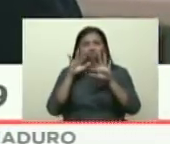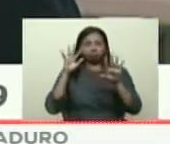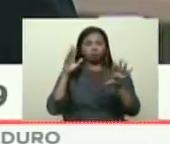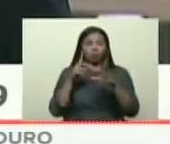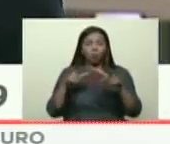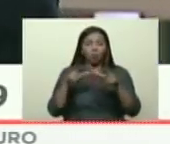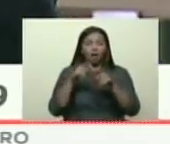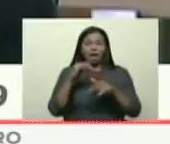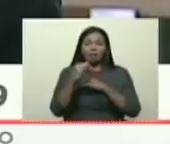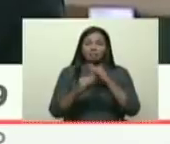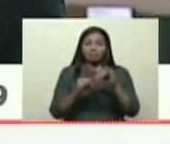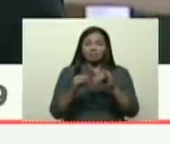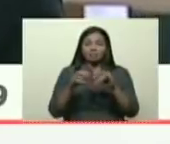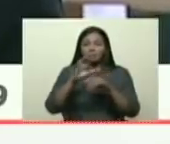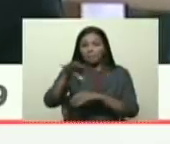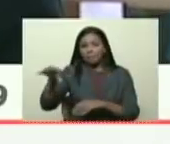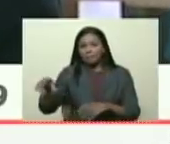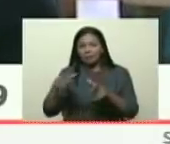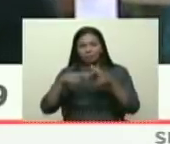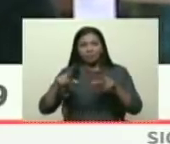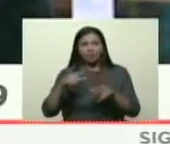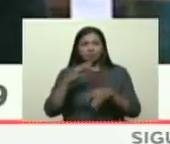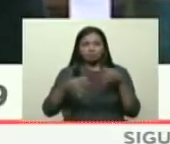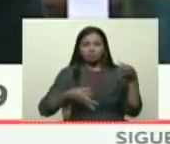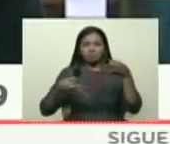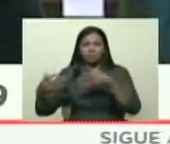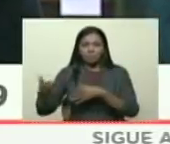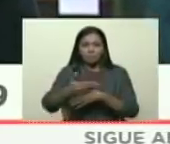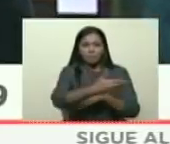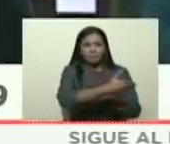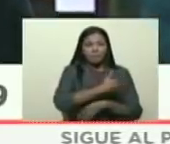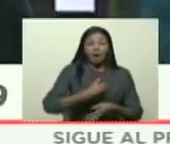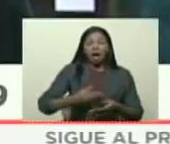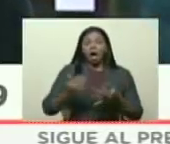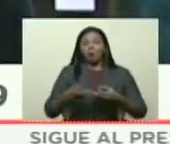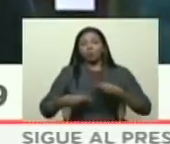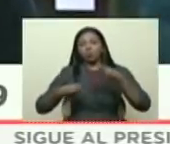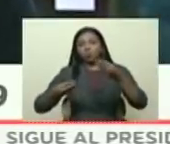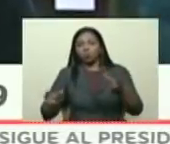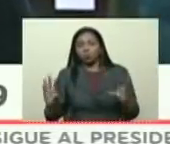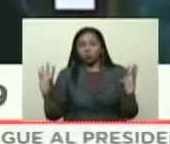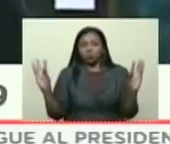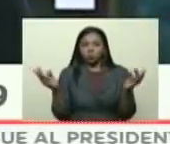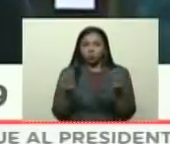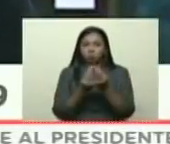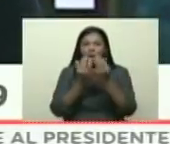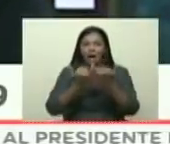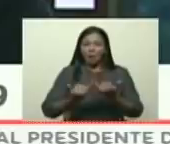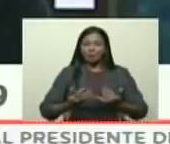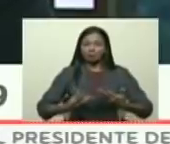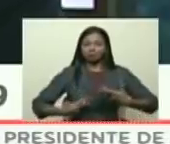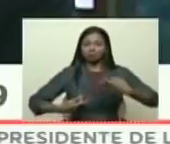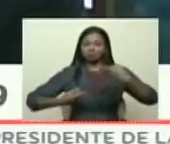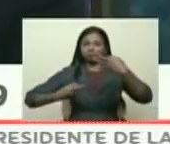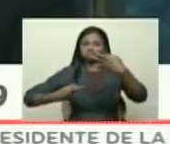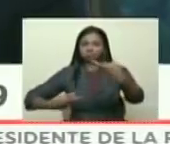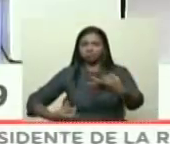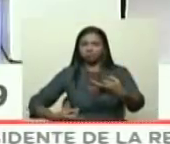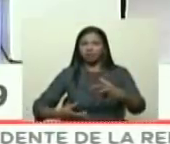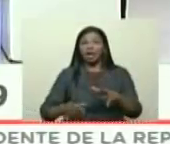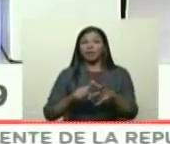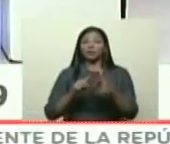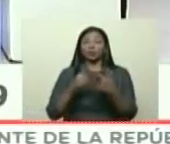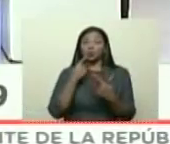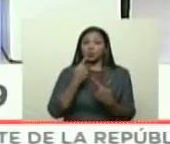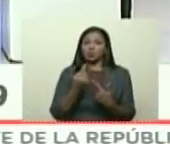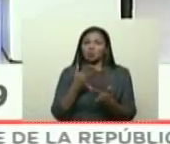país también, y una serie de planteamientos fueron allí recogidos que hemos tratado de resumir o por lo menos me consta, anticipar en este plan. Por eso es que yo